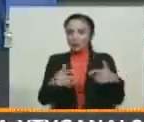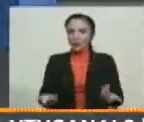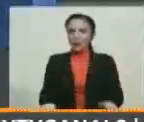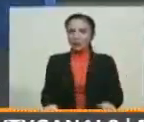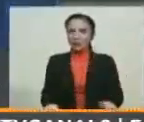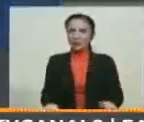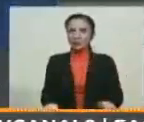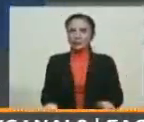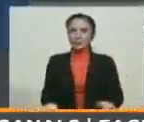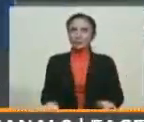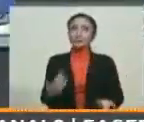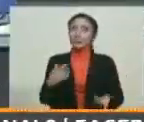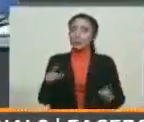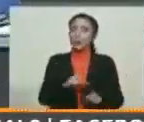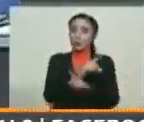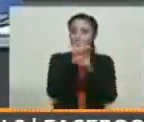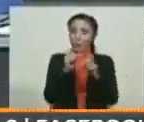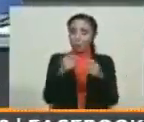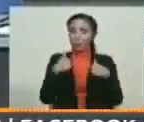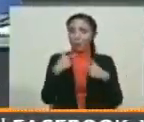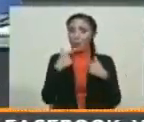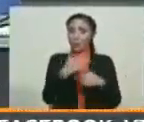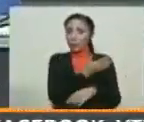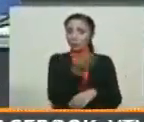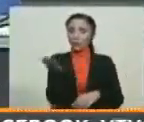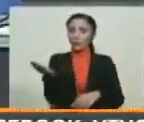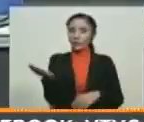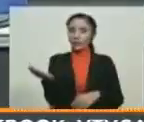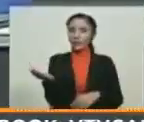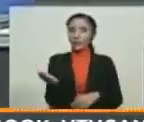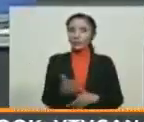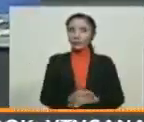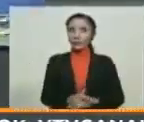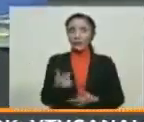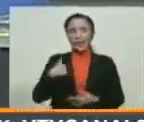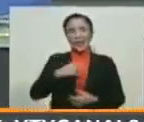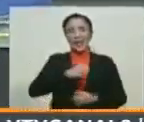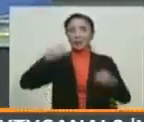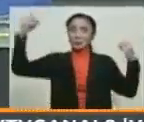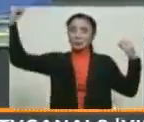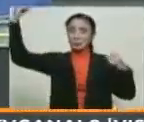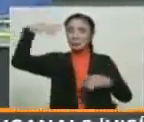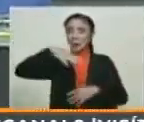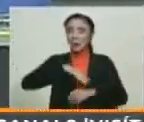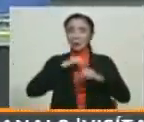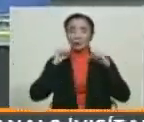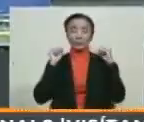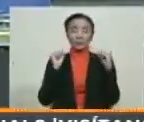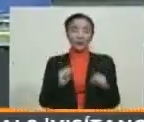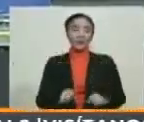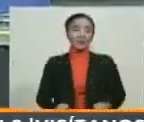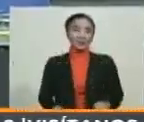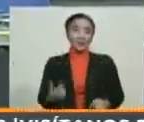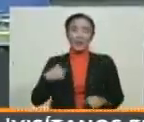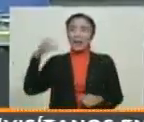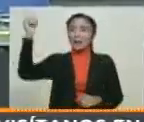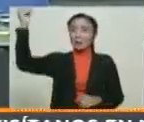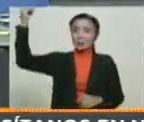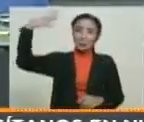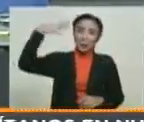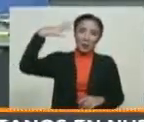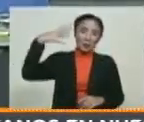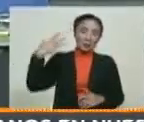y yo desde digo desde aquí les dejaremos con este paso lo que sólo aguantamos nosotros los venezolanos